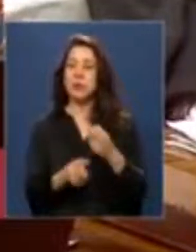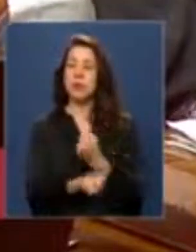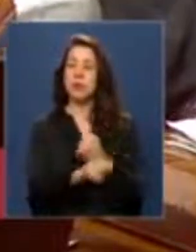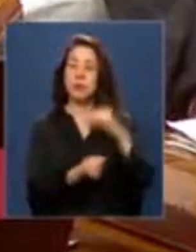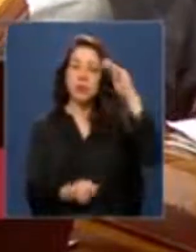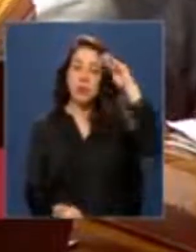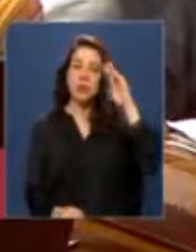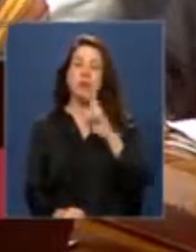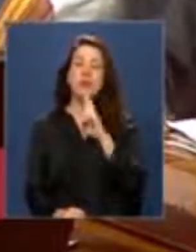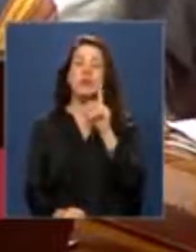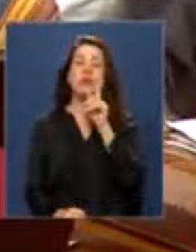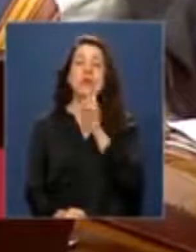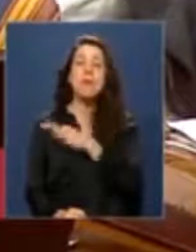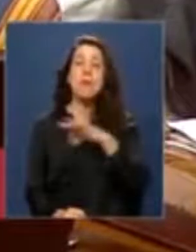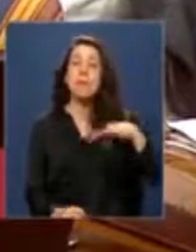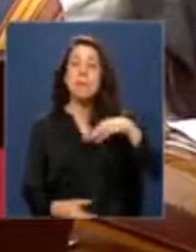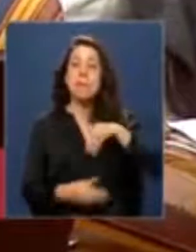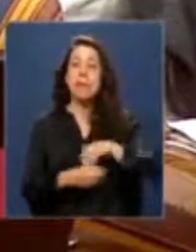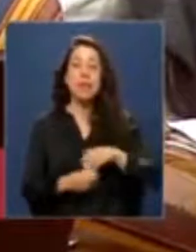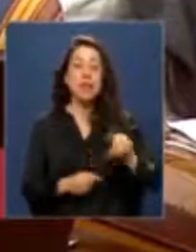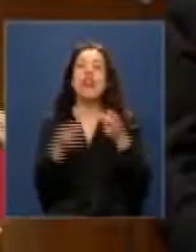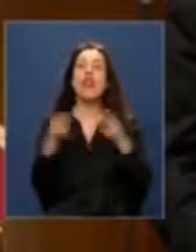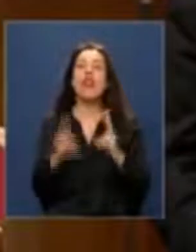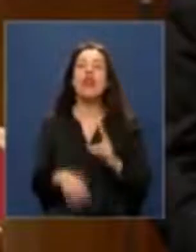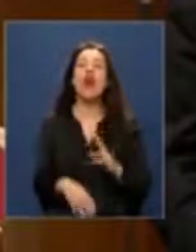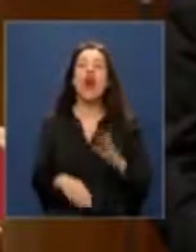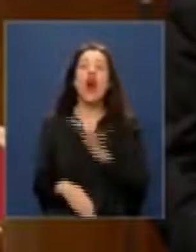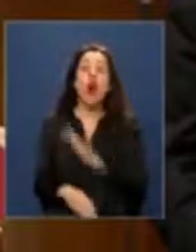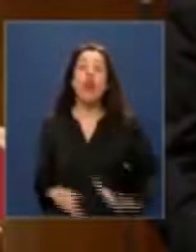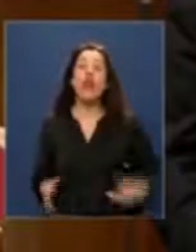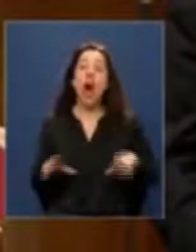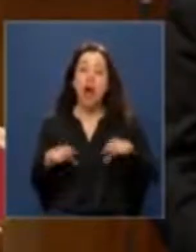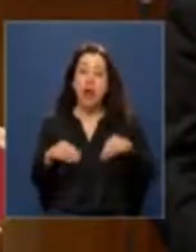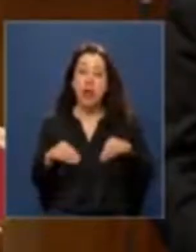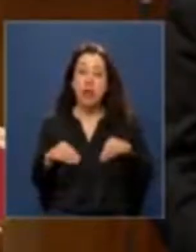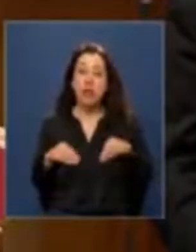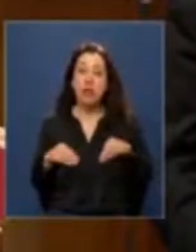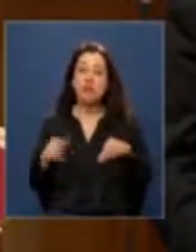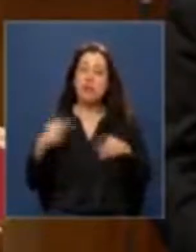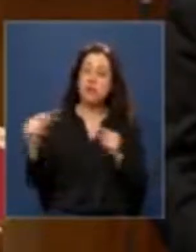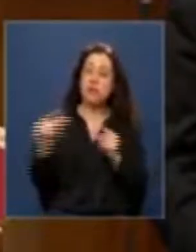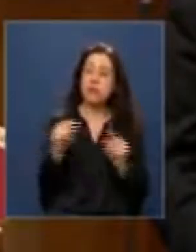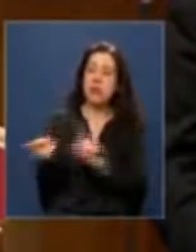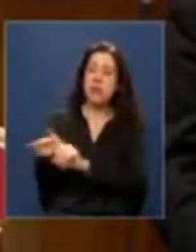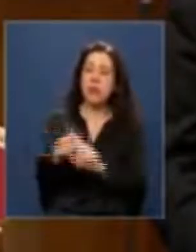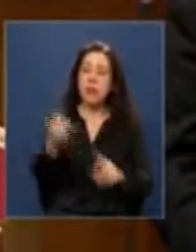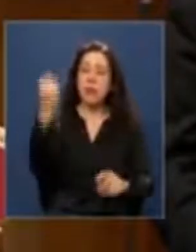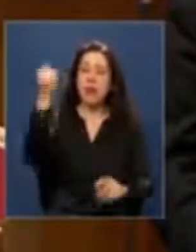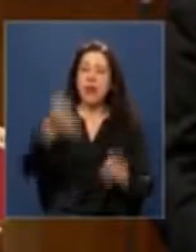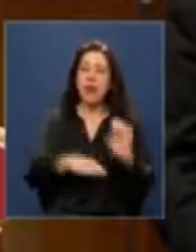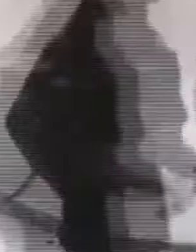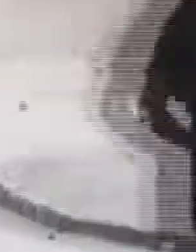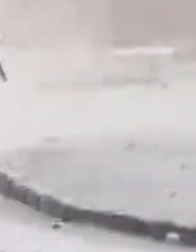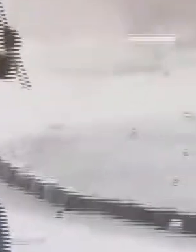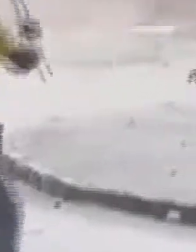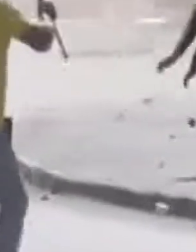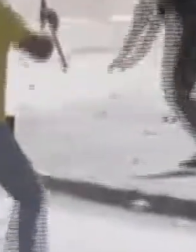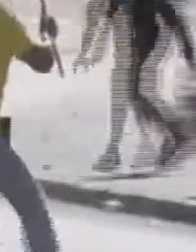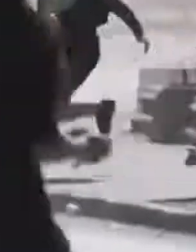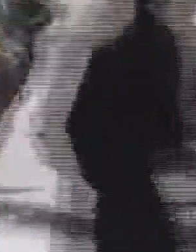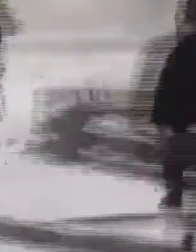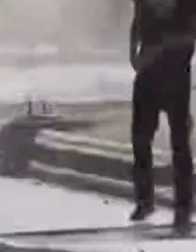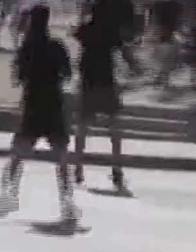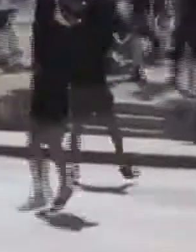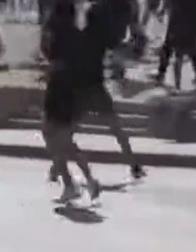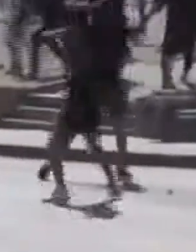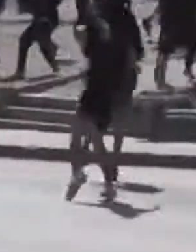calco que de acuerdo a la constitución y las leyes el ministro del interior es el jefe directo e inmediato de las fuerzas de orden y seguridad